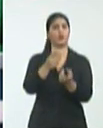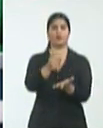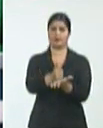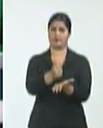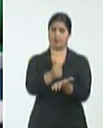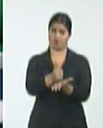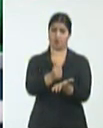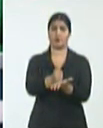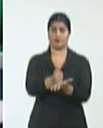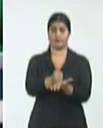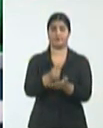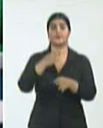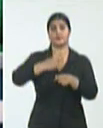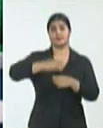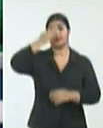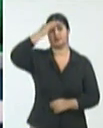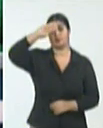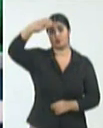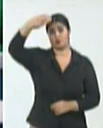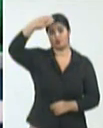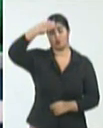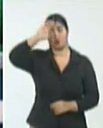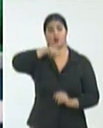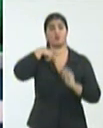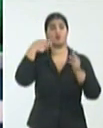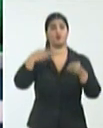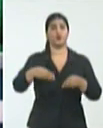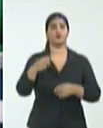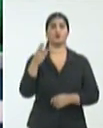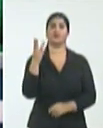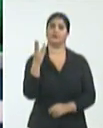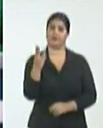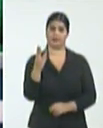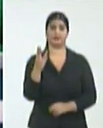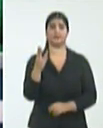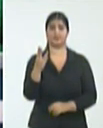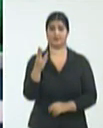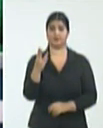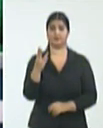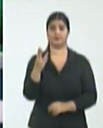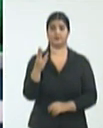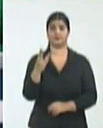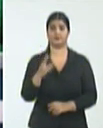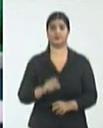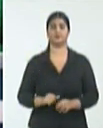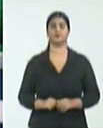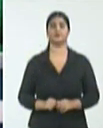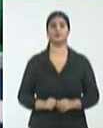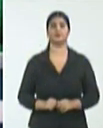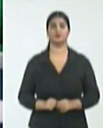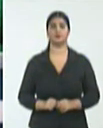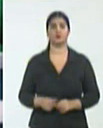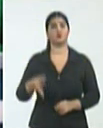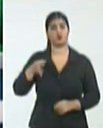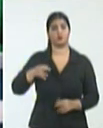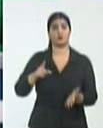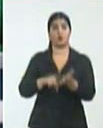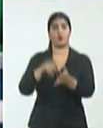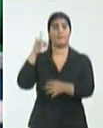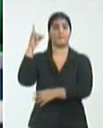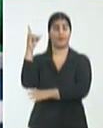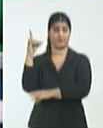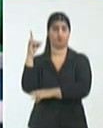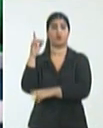En Santiago de Cuba fallecen 3 personas, 3 pacientes con COVID-19, de Palma Soriano, de